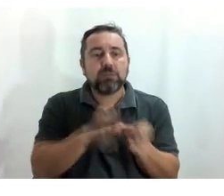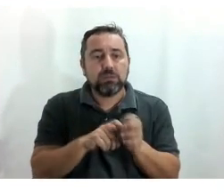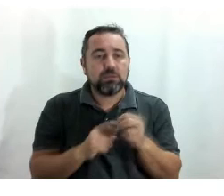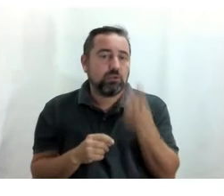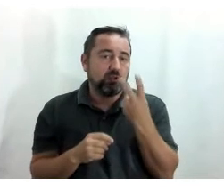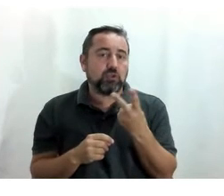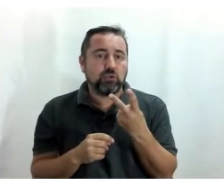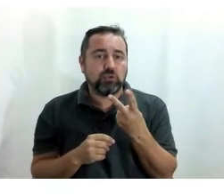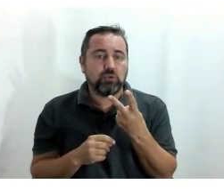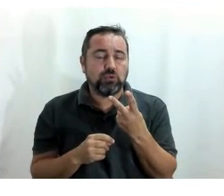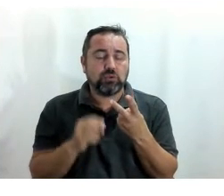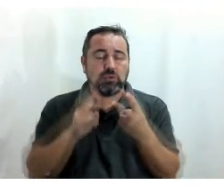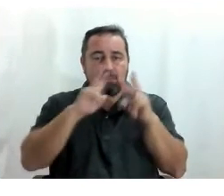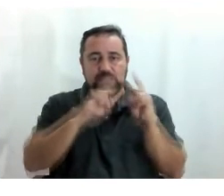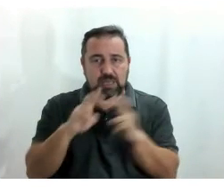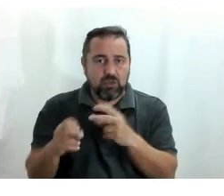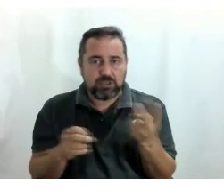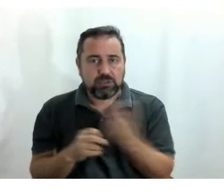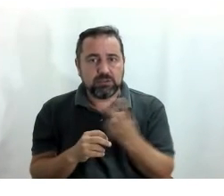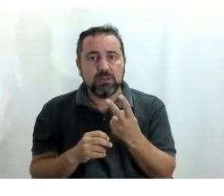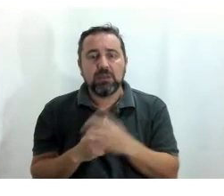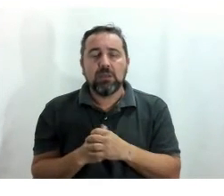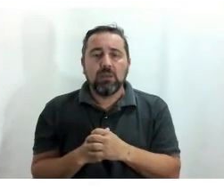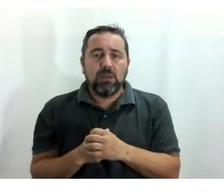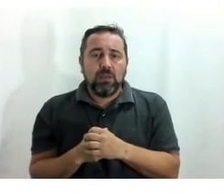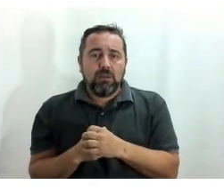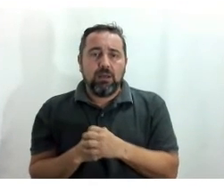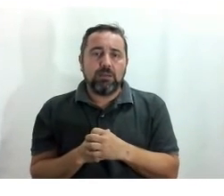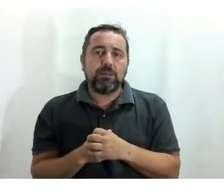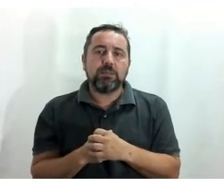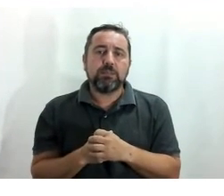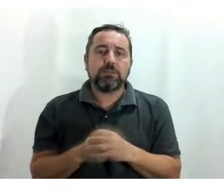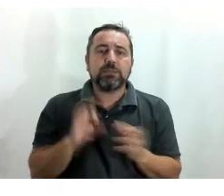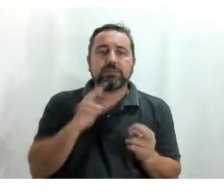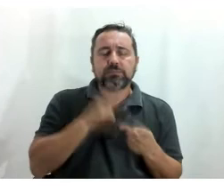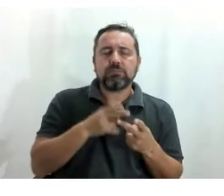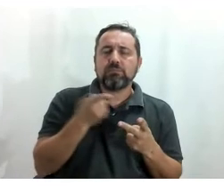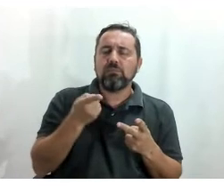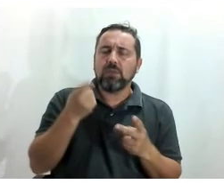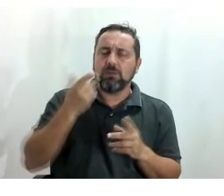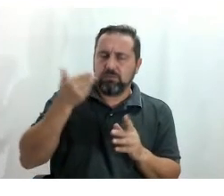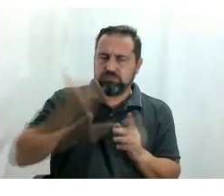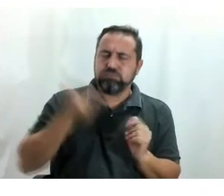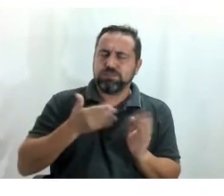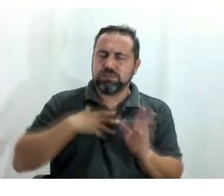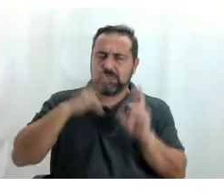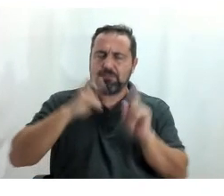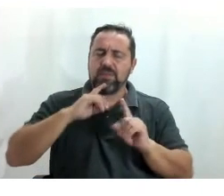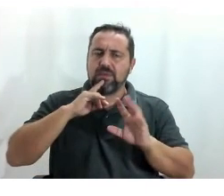dos investigadores que, bueno, no solo de alto nivel científico, sino